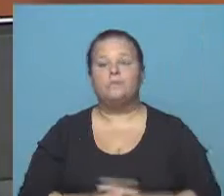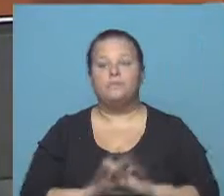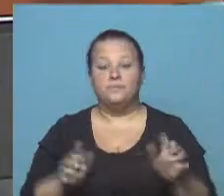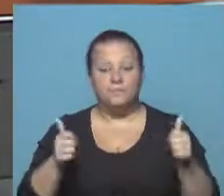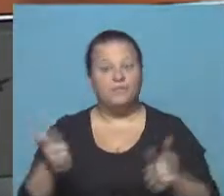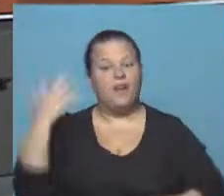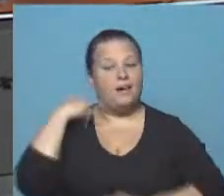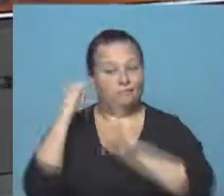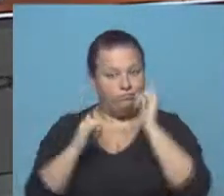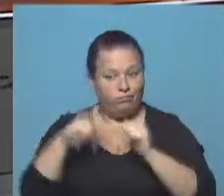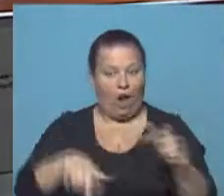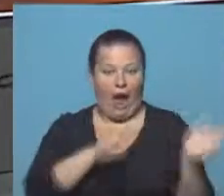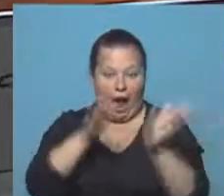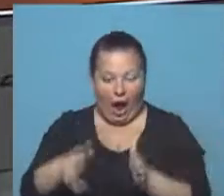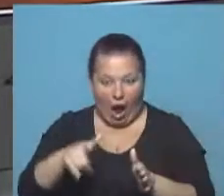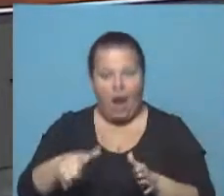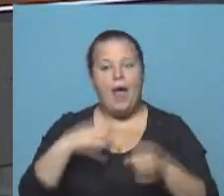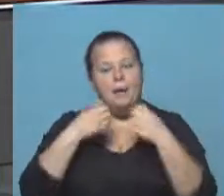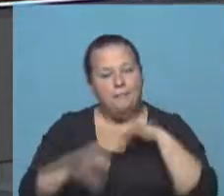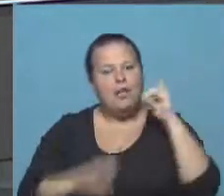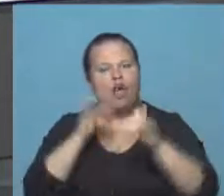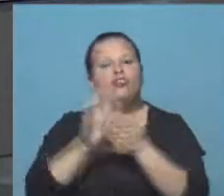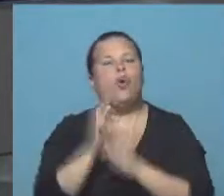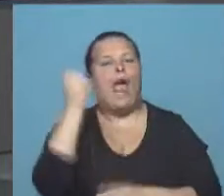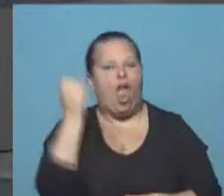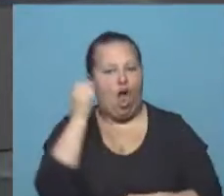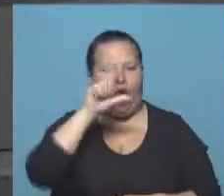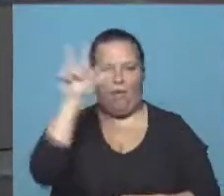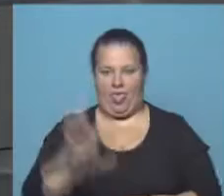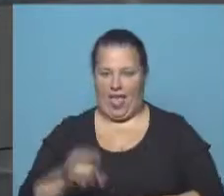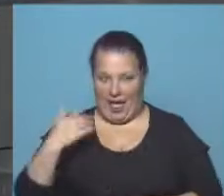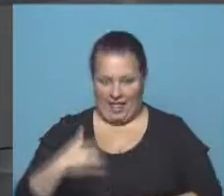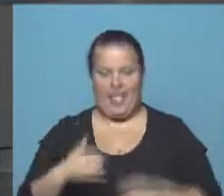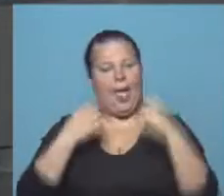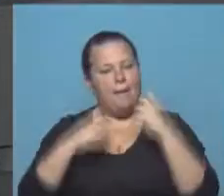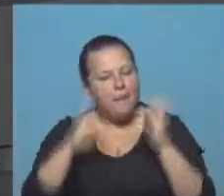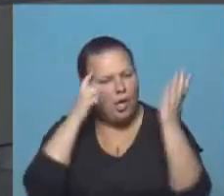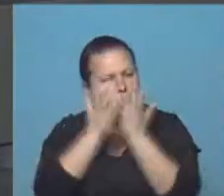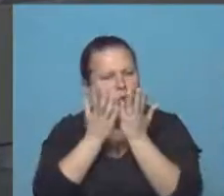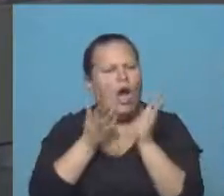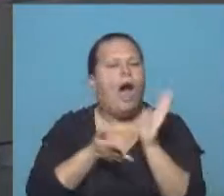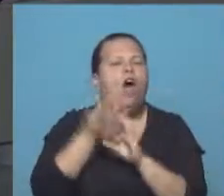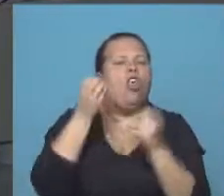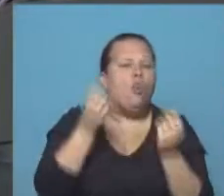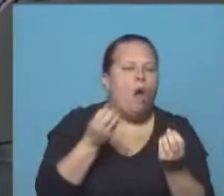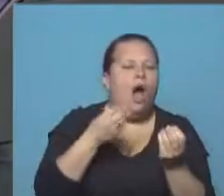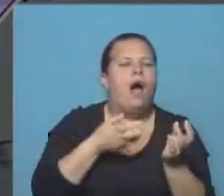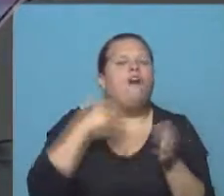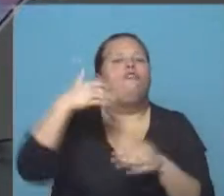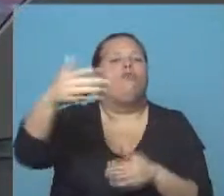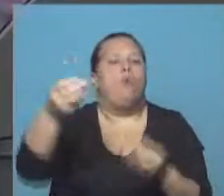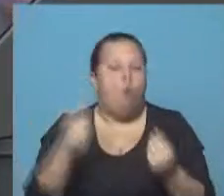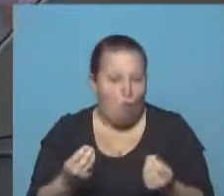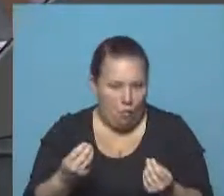Bueno, bien, lo habíamos adelantado. En este bloque empezaremos a hablar de economía en la República Argentina, comenzar a analizar por dónde estamos transitando y hacia